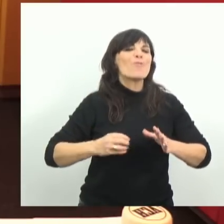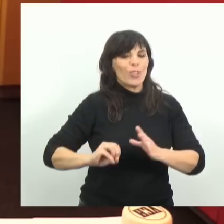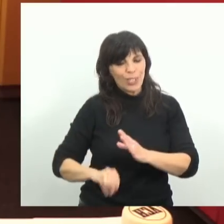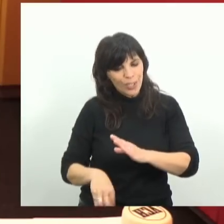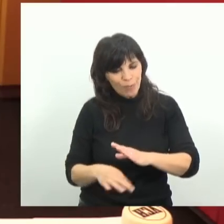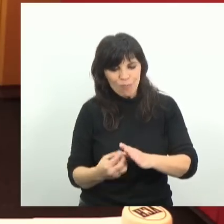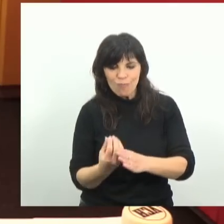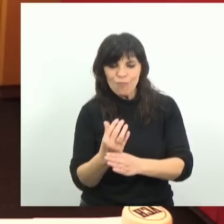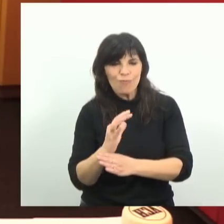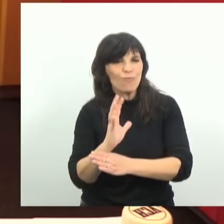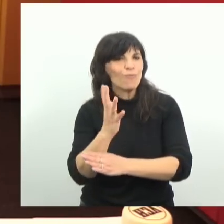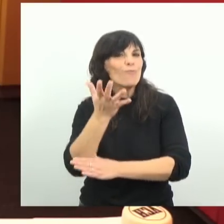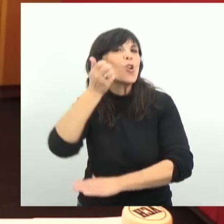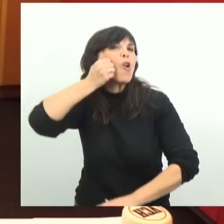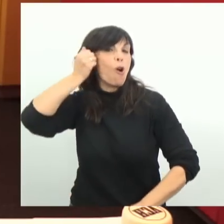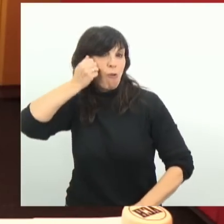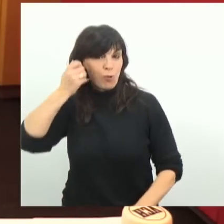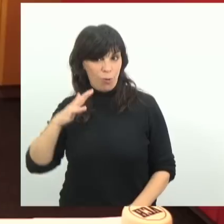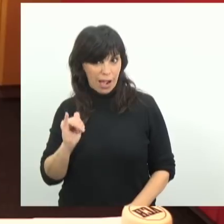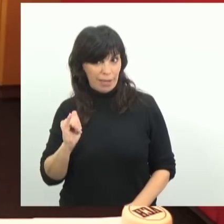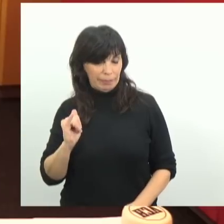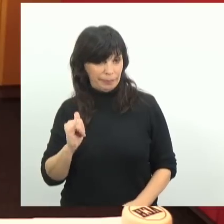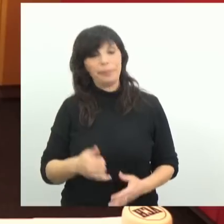Y siempre que he dado una enseñanza